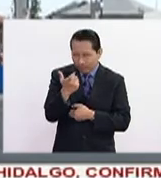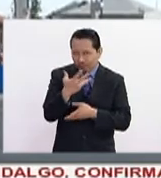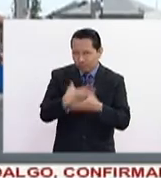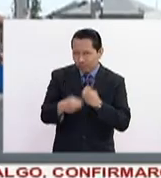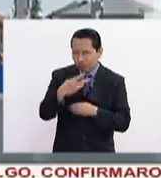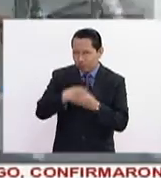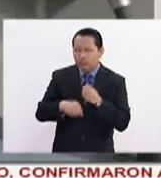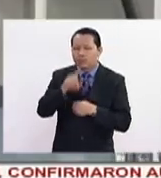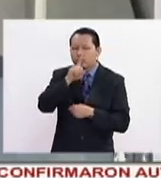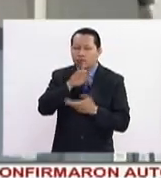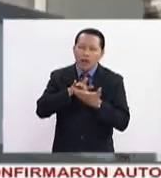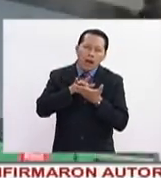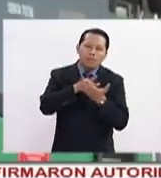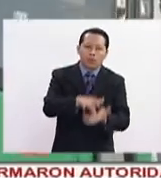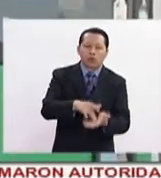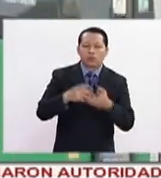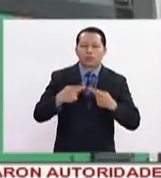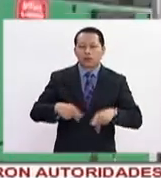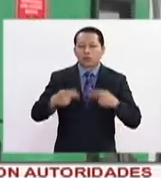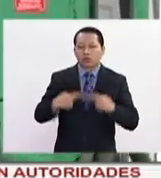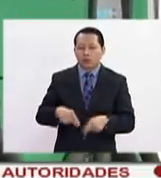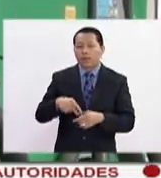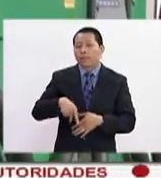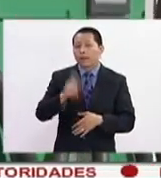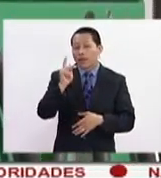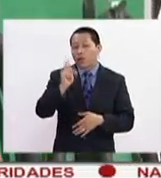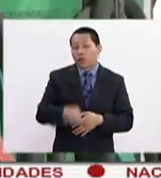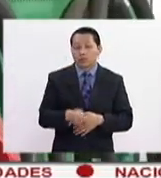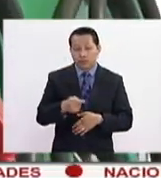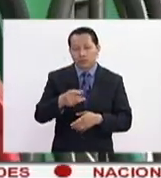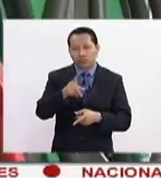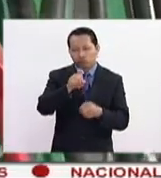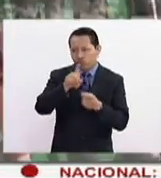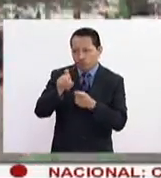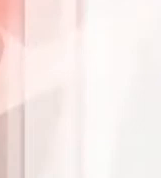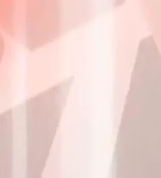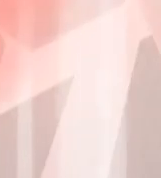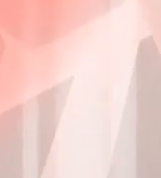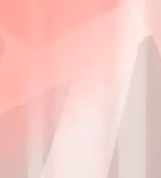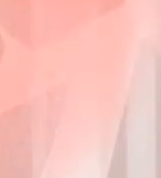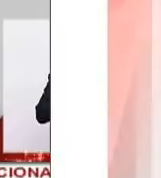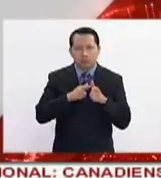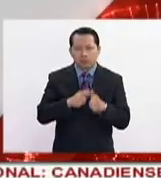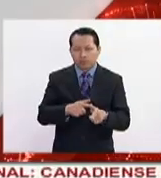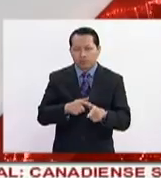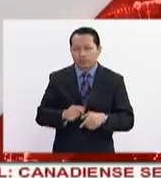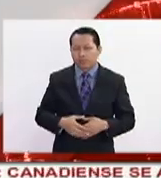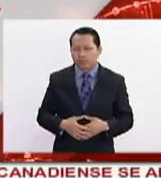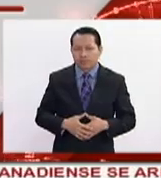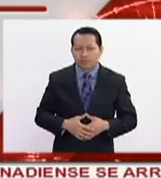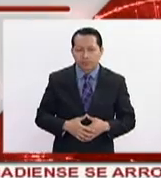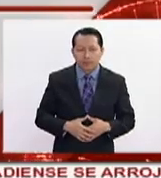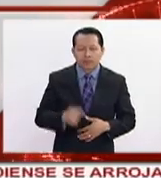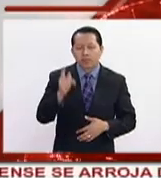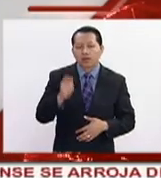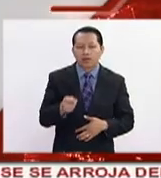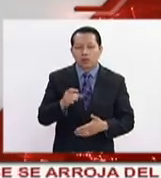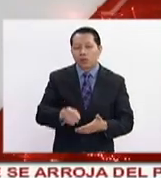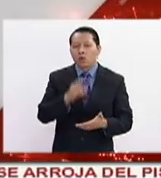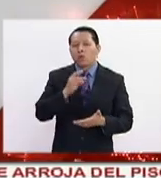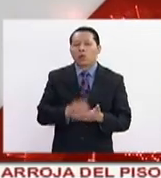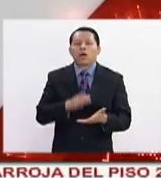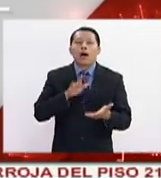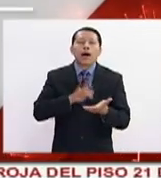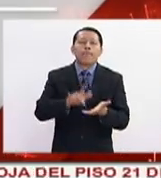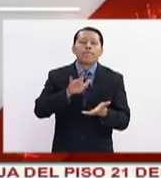apoyo a los consumidores, sin embargo, dijo no disminuye la recaudación. Entonces es simplemente un apoyo